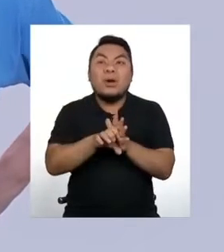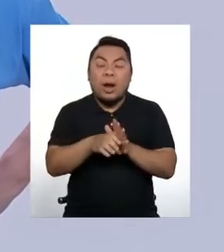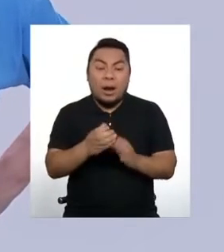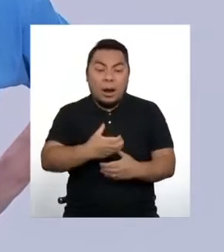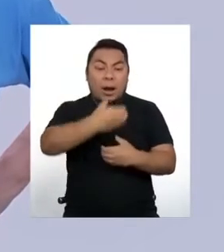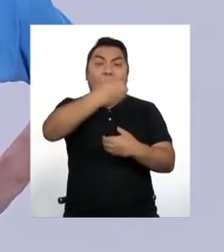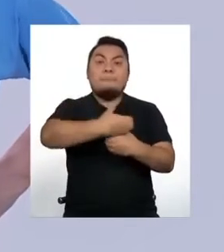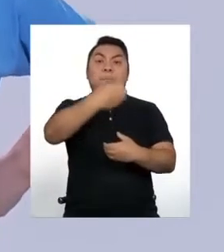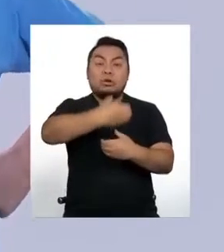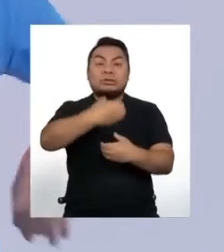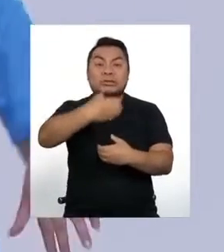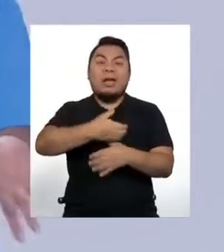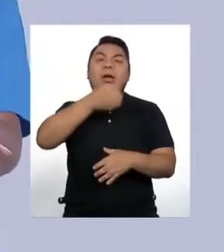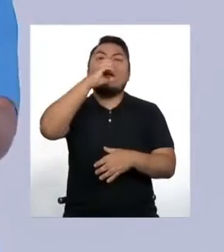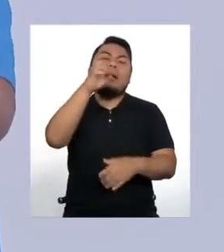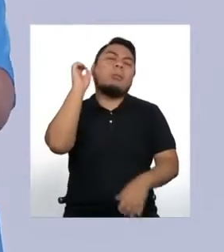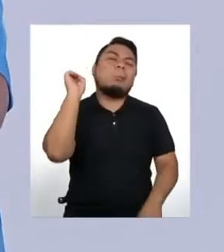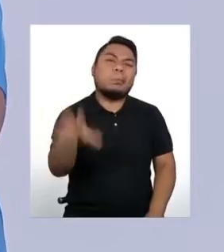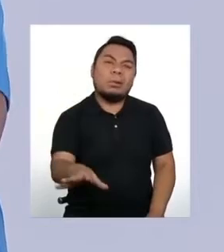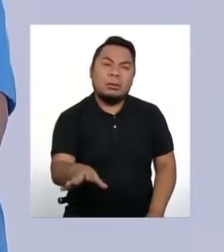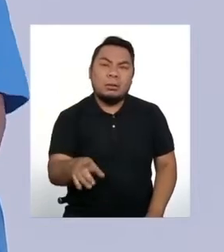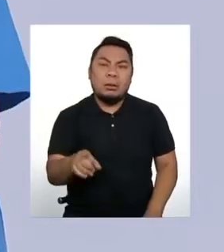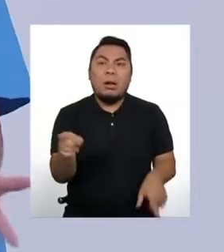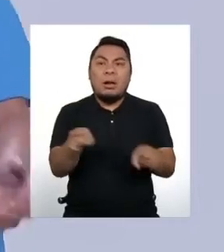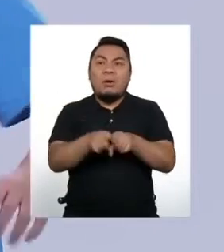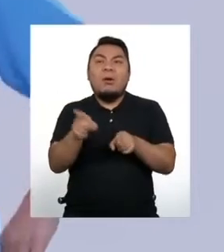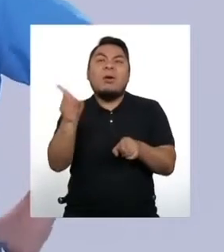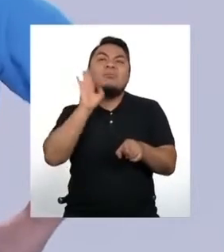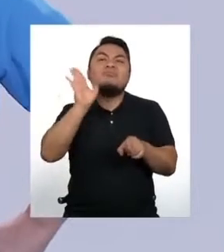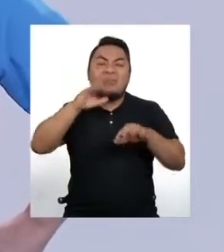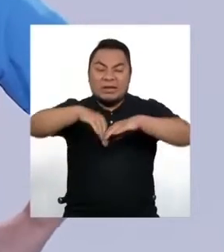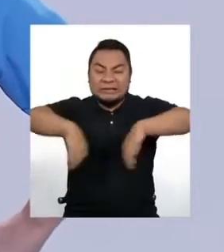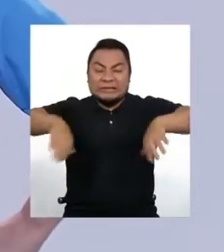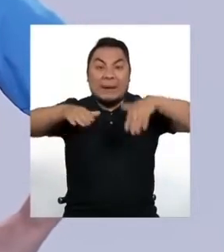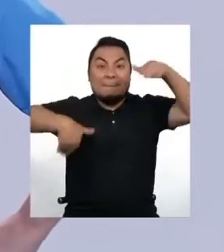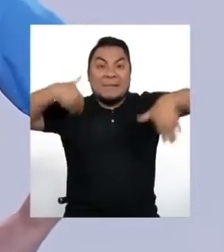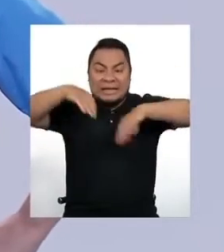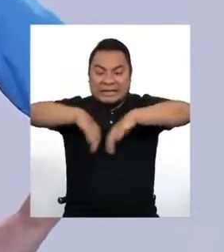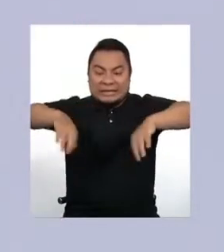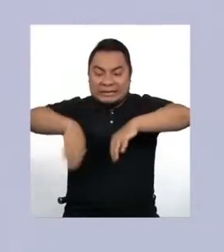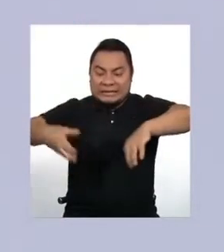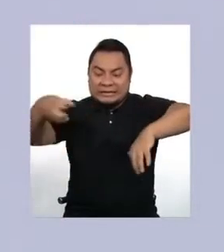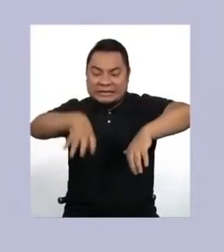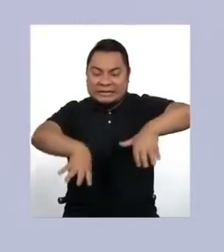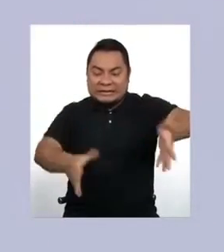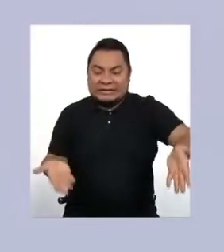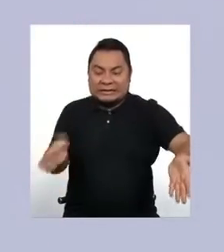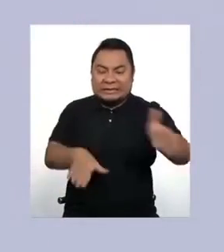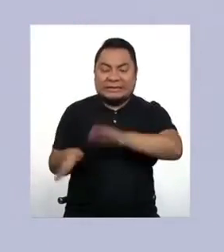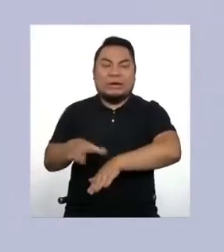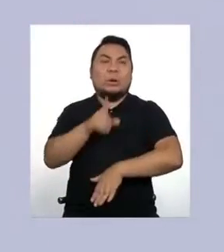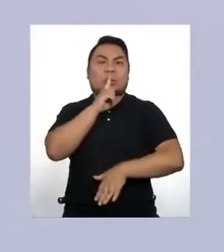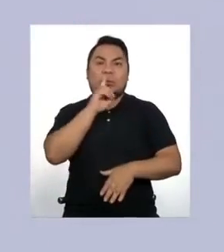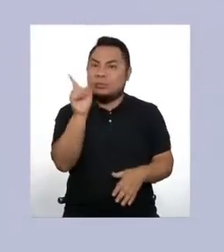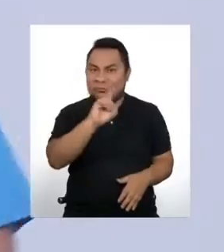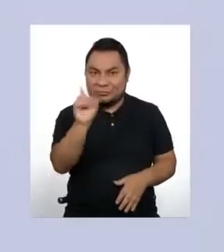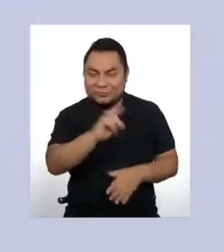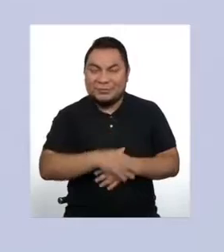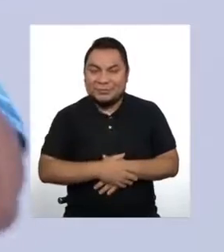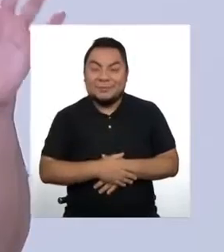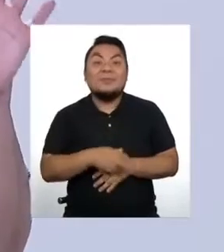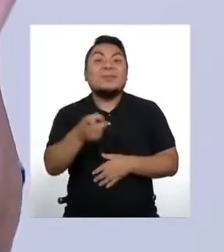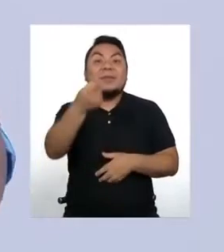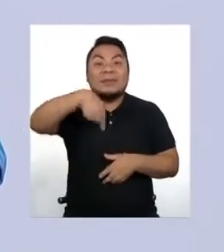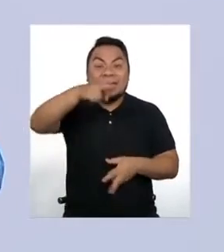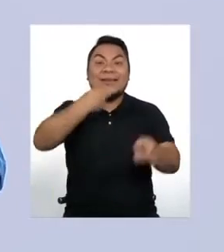Para iniciar de manera amena, puedes realizar la actividad las parejas, que te servirá para interactuar